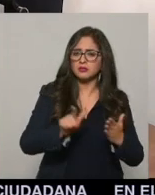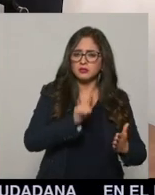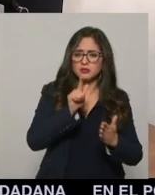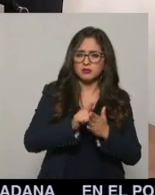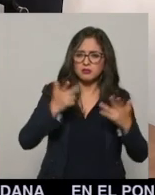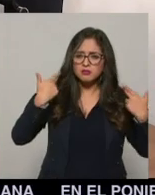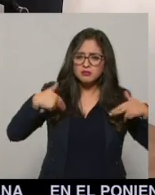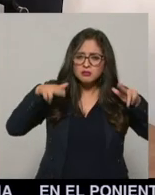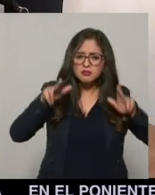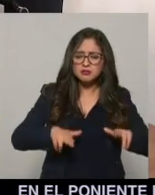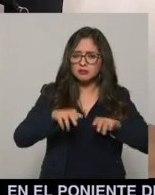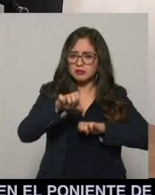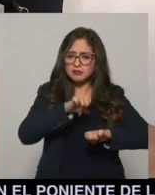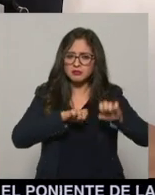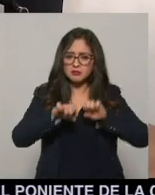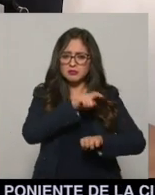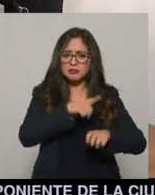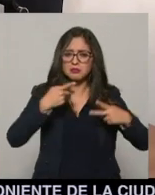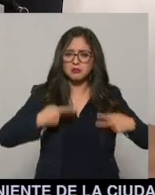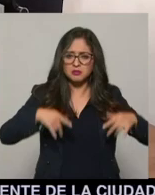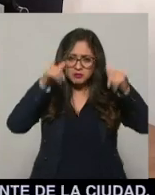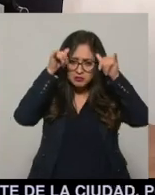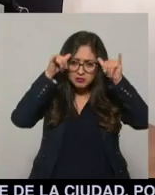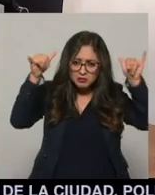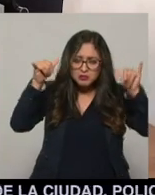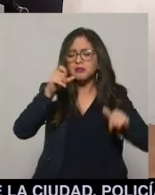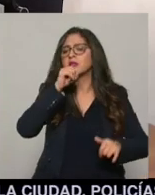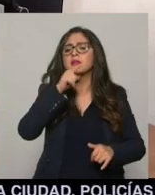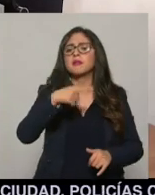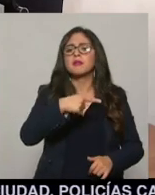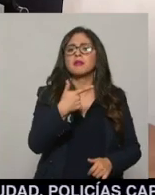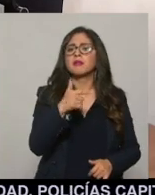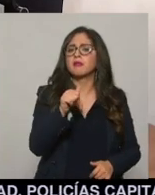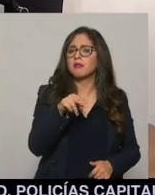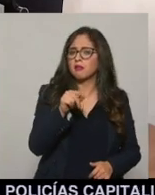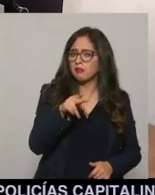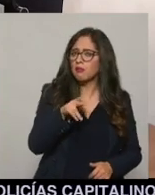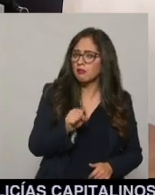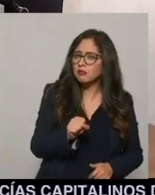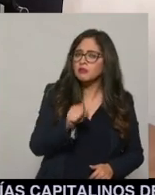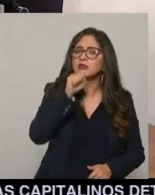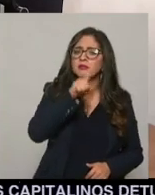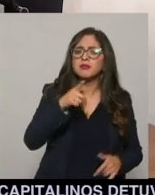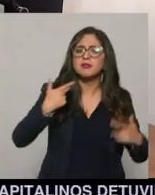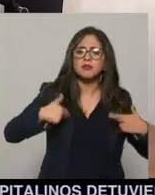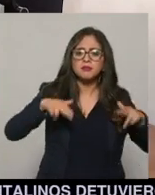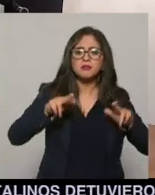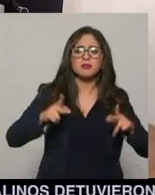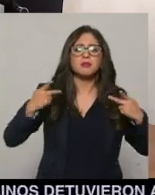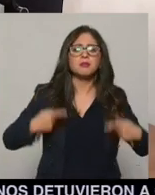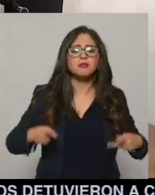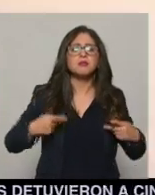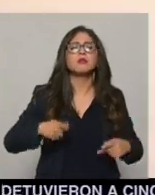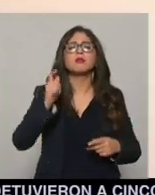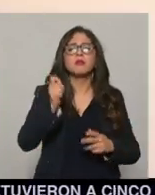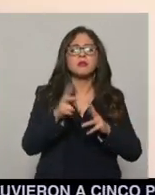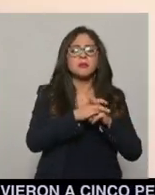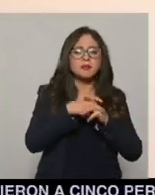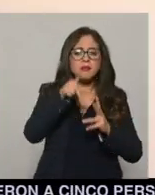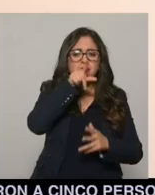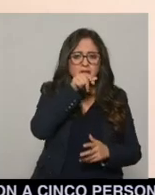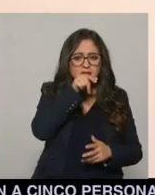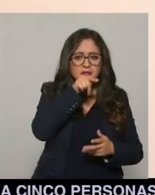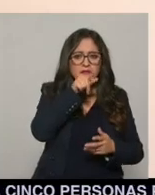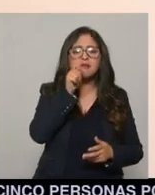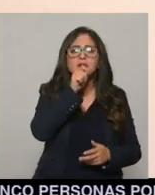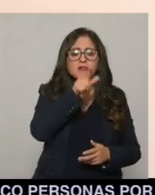los Siempre. Y además a los también ganaderos. representa a los ganaderos y representa a estas personas que hacen peleas de gallos, que viven a costillas de los gallos. Representa a todos